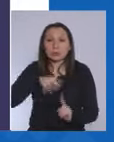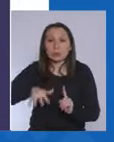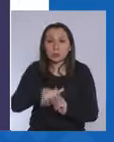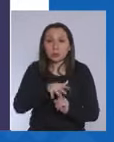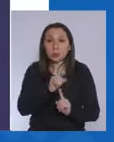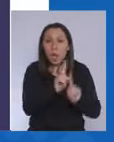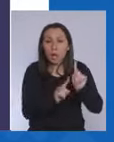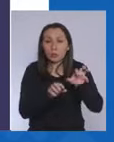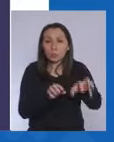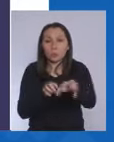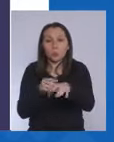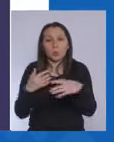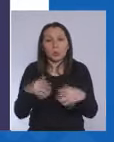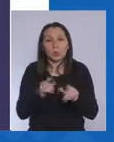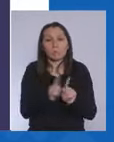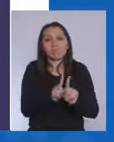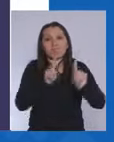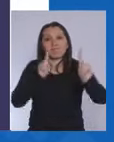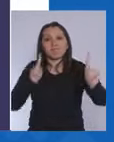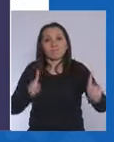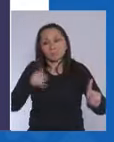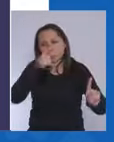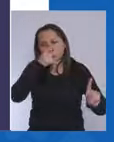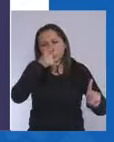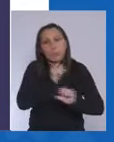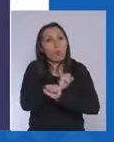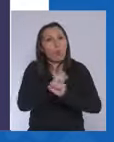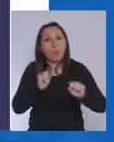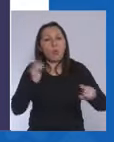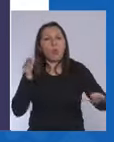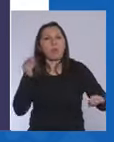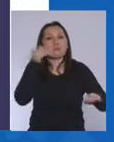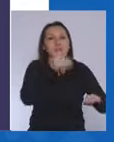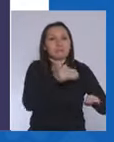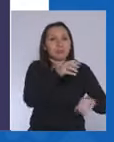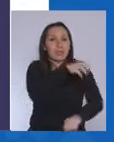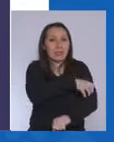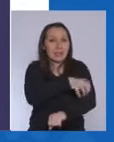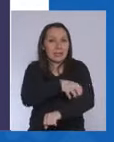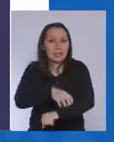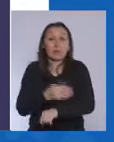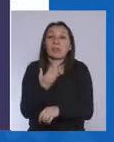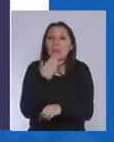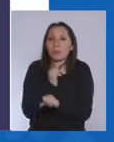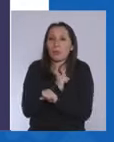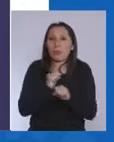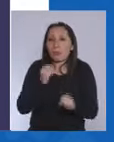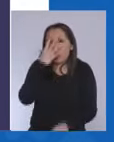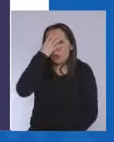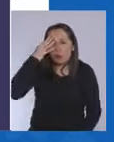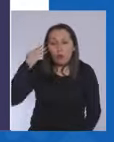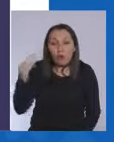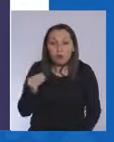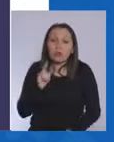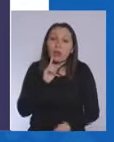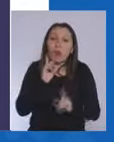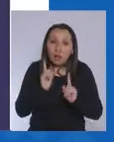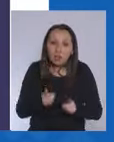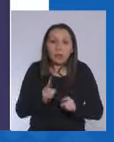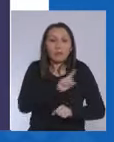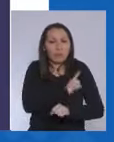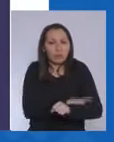particulares que han tenido que estar distantes por no poder trasladarse a regiones también no podemos olvidarnos de que tenemos que